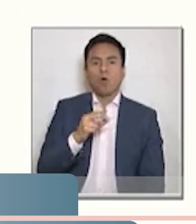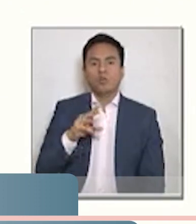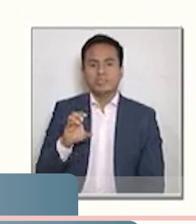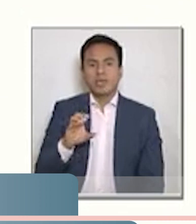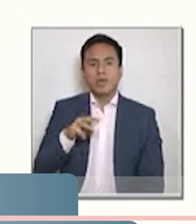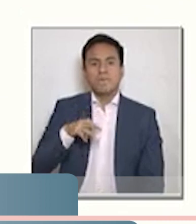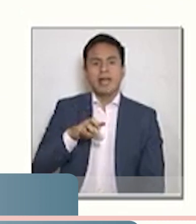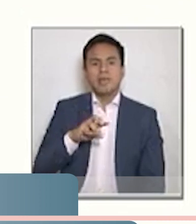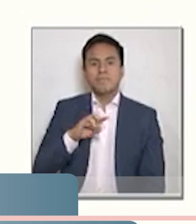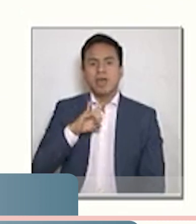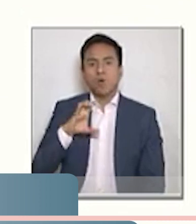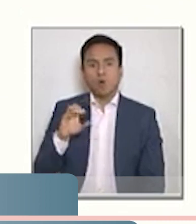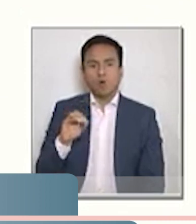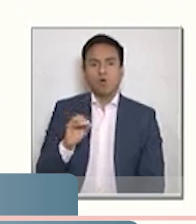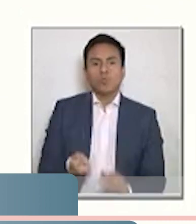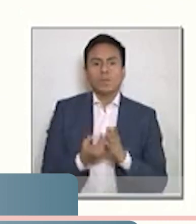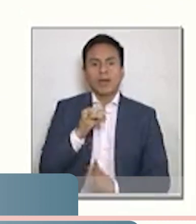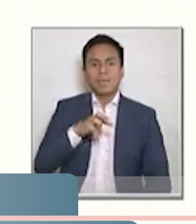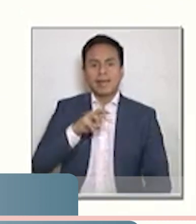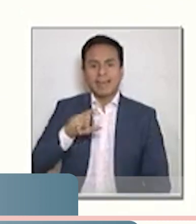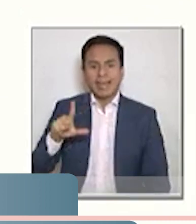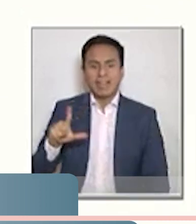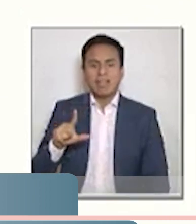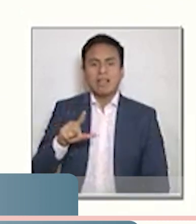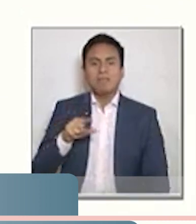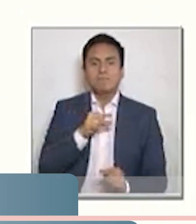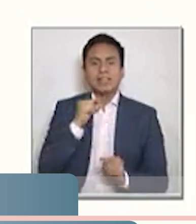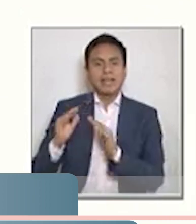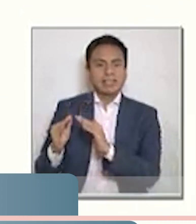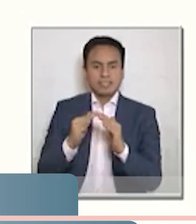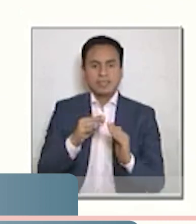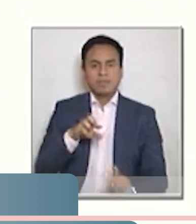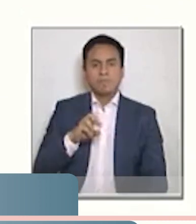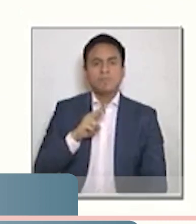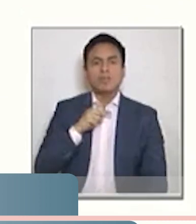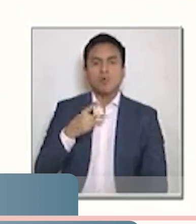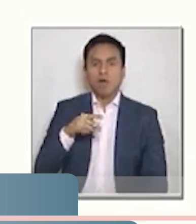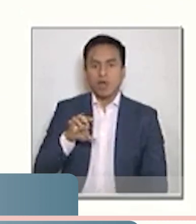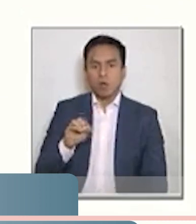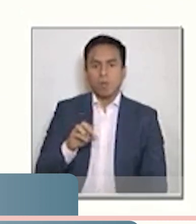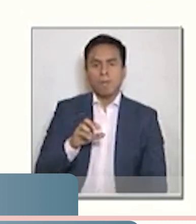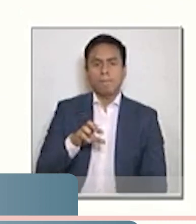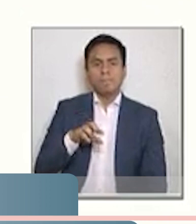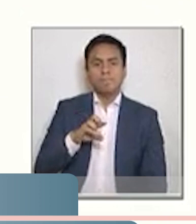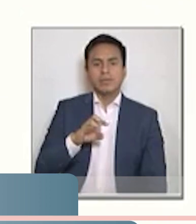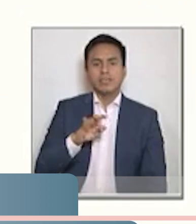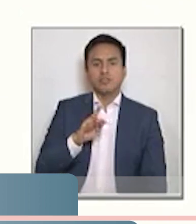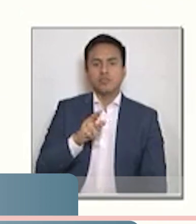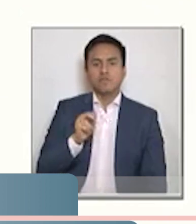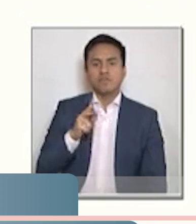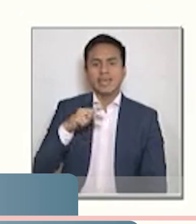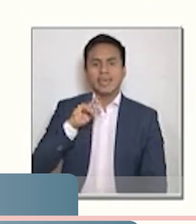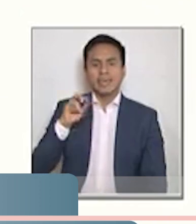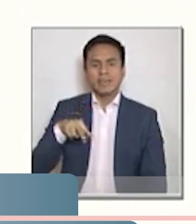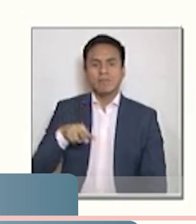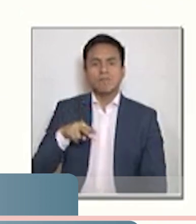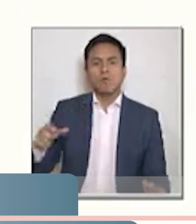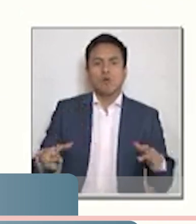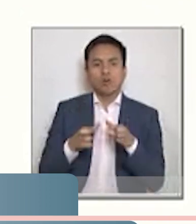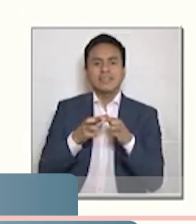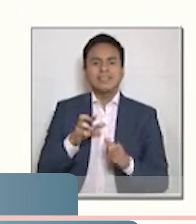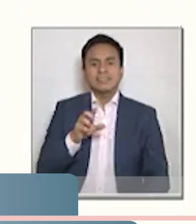nueva imperial padre de las casas vergüen pitrufquén pucón saavedra